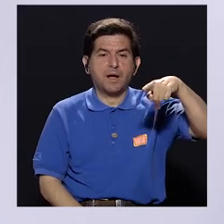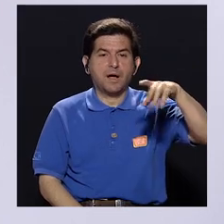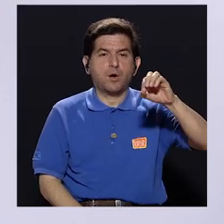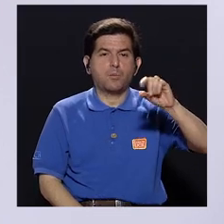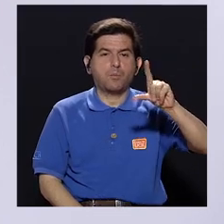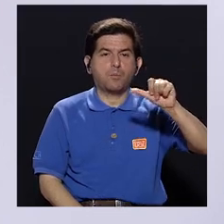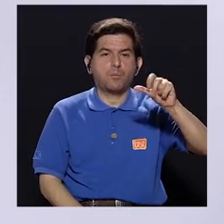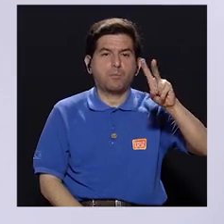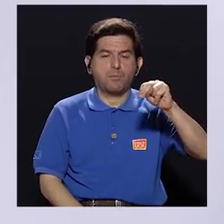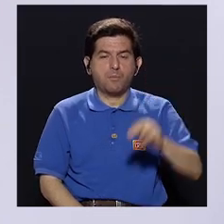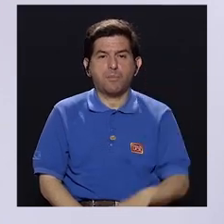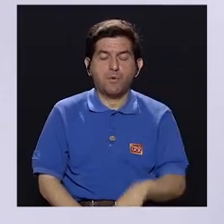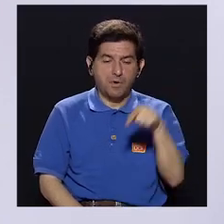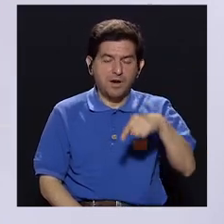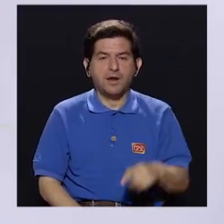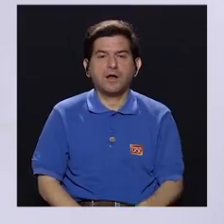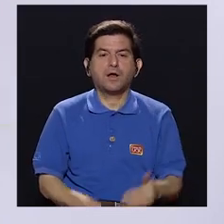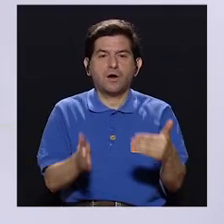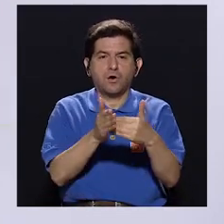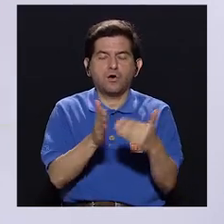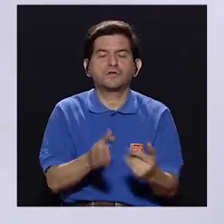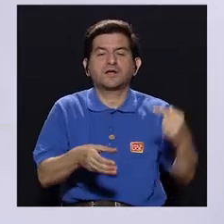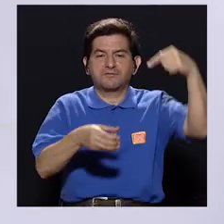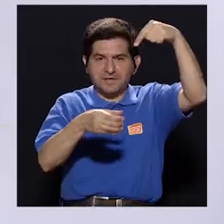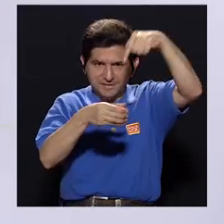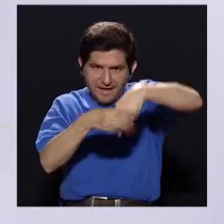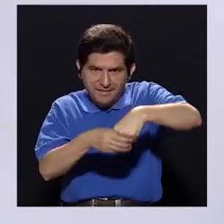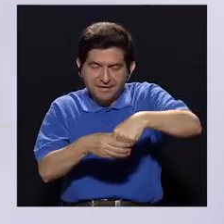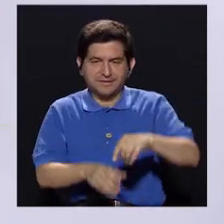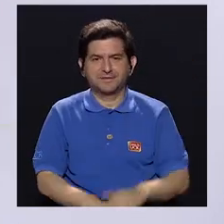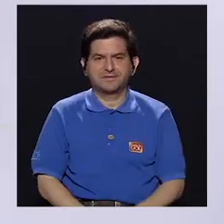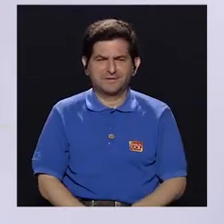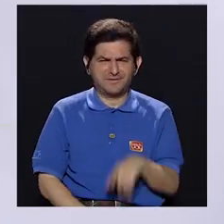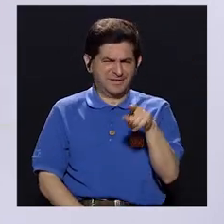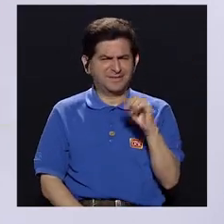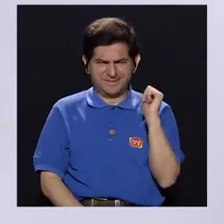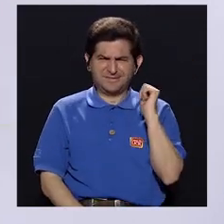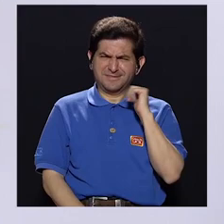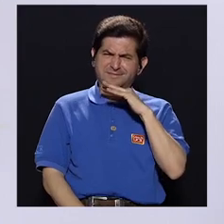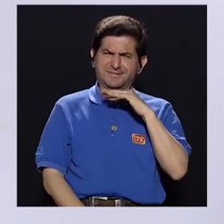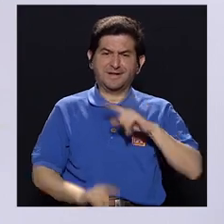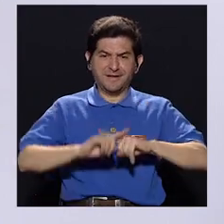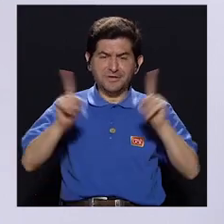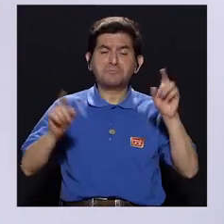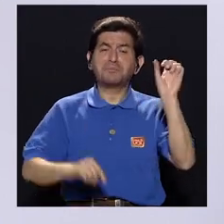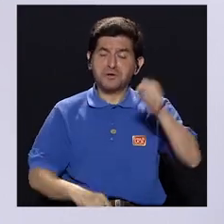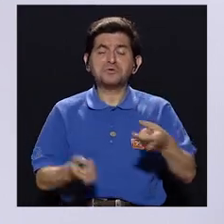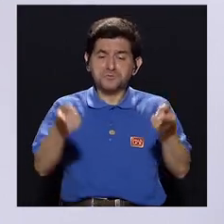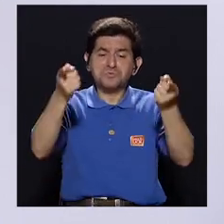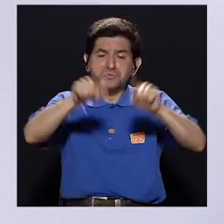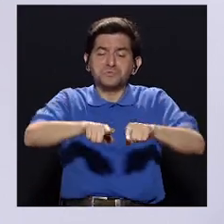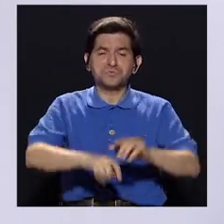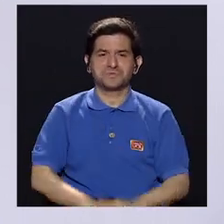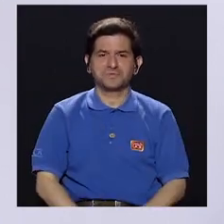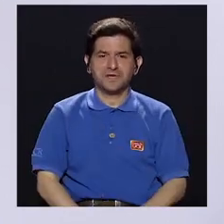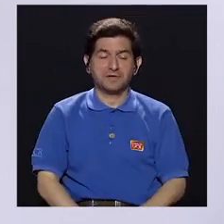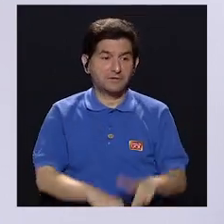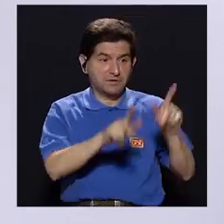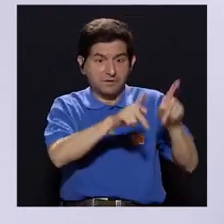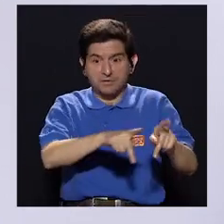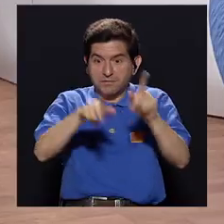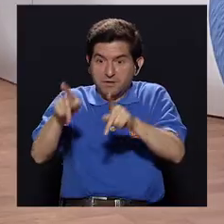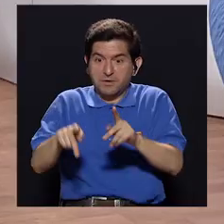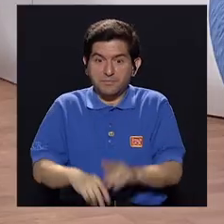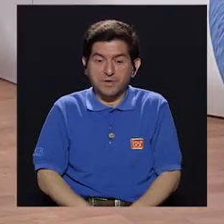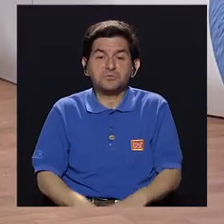orquídea brincara y cayera otra vez dentro de ella misma es una cosa un poco extraña pero pero sí puede suceder y bueno estas personas